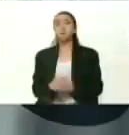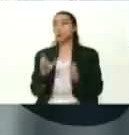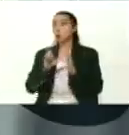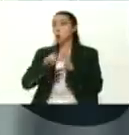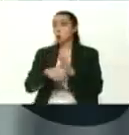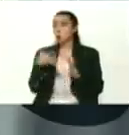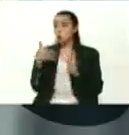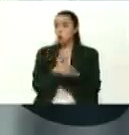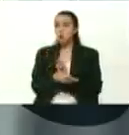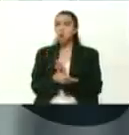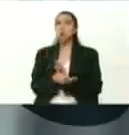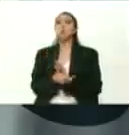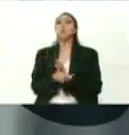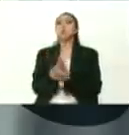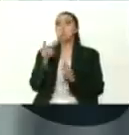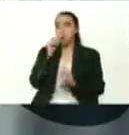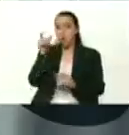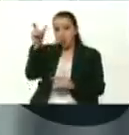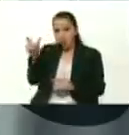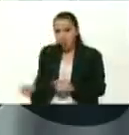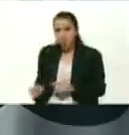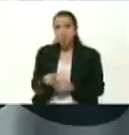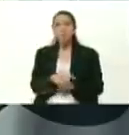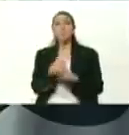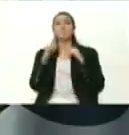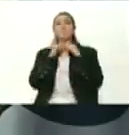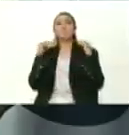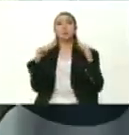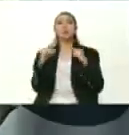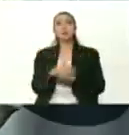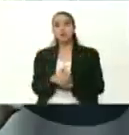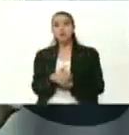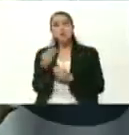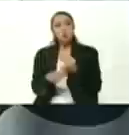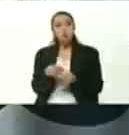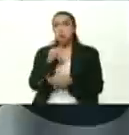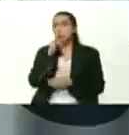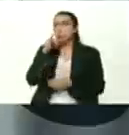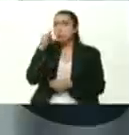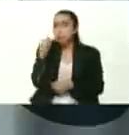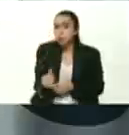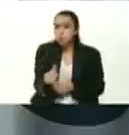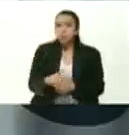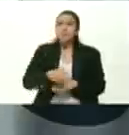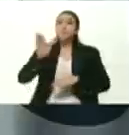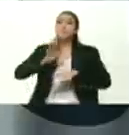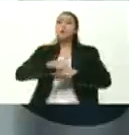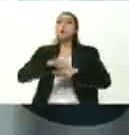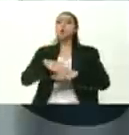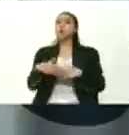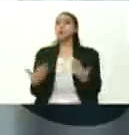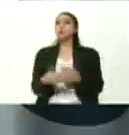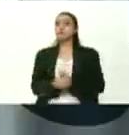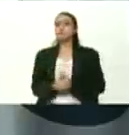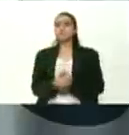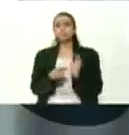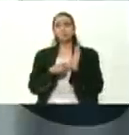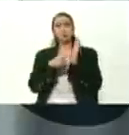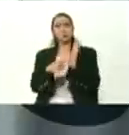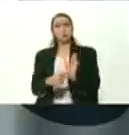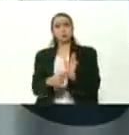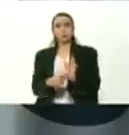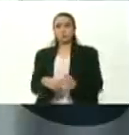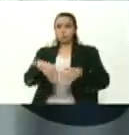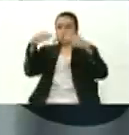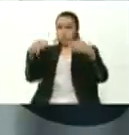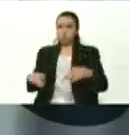posteriormente con el padre Matías Camuña, estas denuncias que luego reivindicó, porque le dio protagonismo y estatus formal